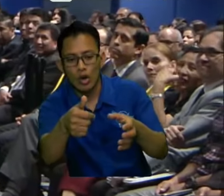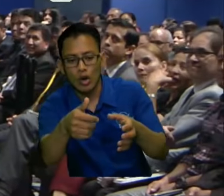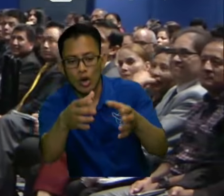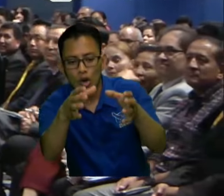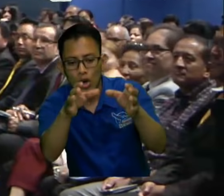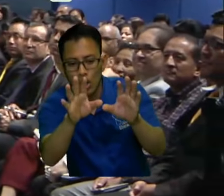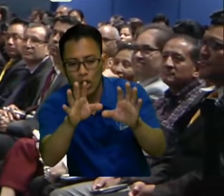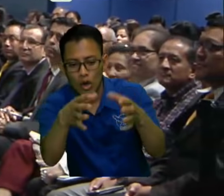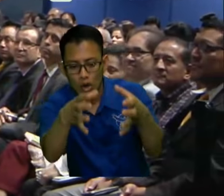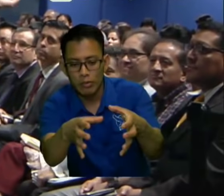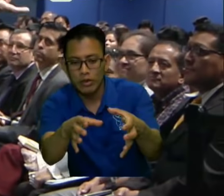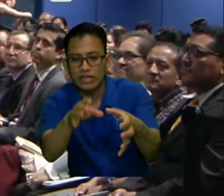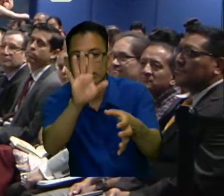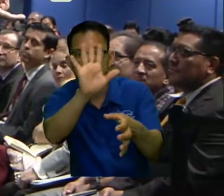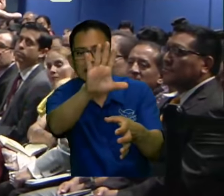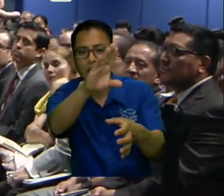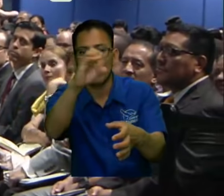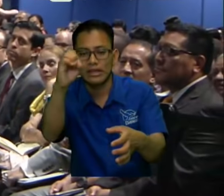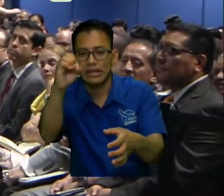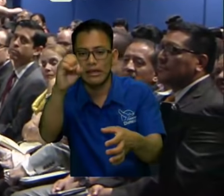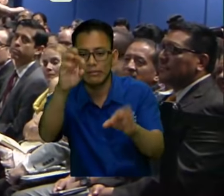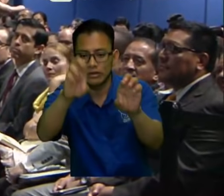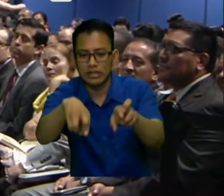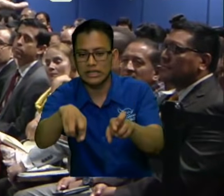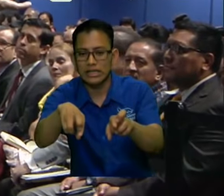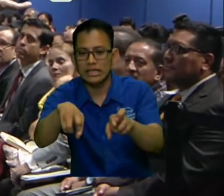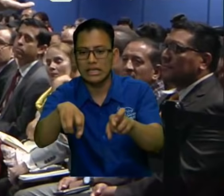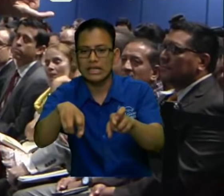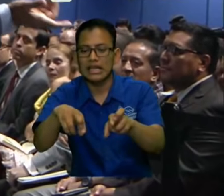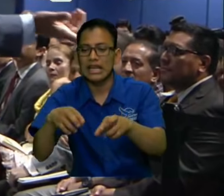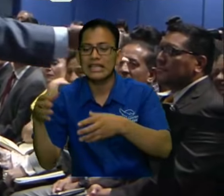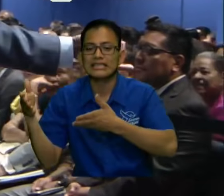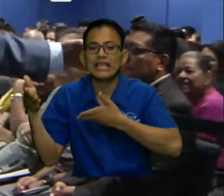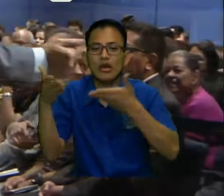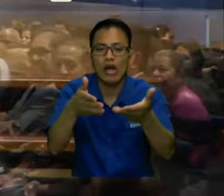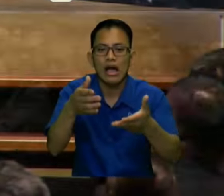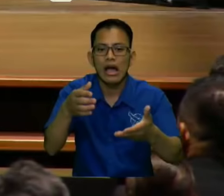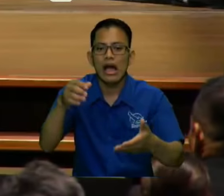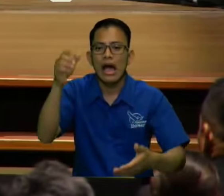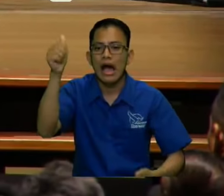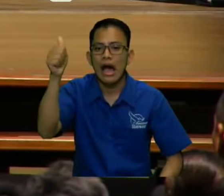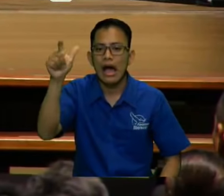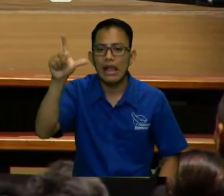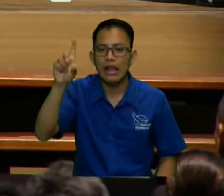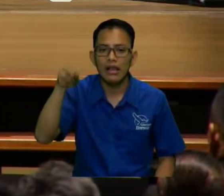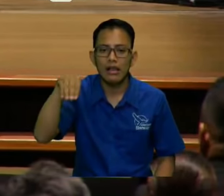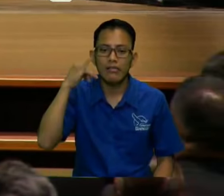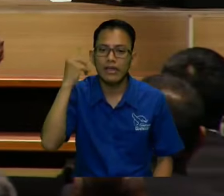se sanaron 25. ¿Y por qué se sanaron? Porque le pusieron